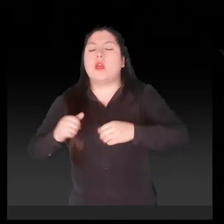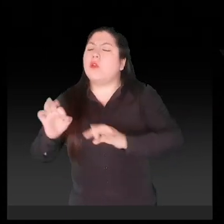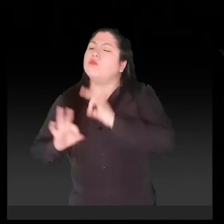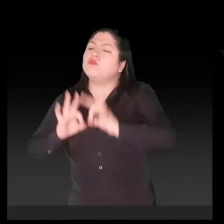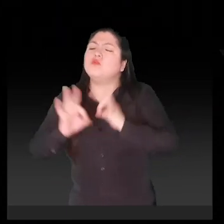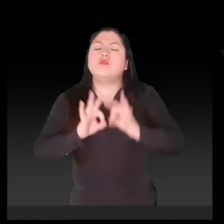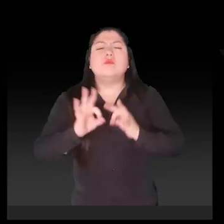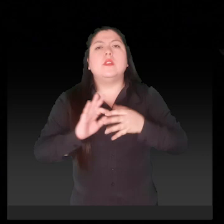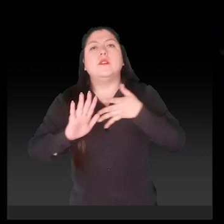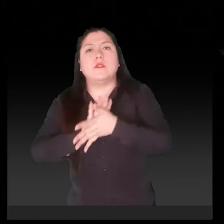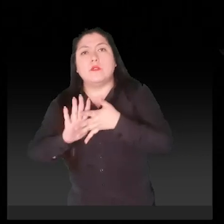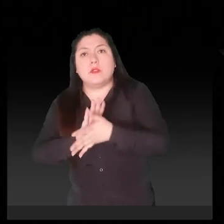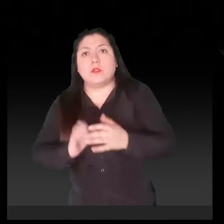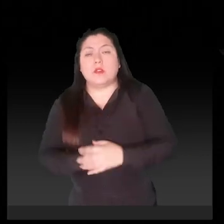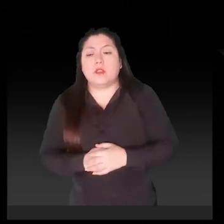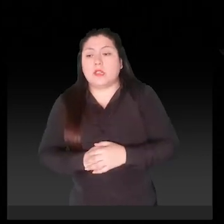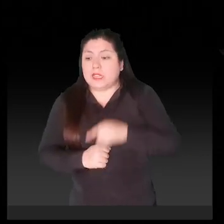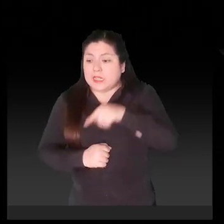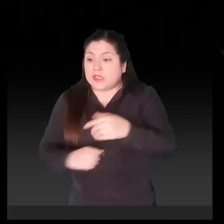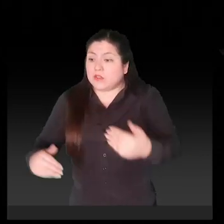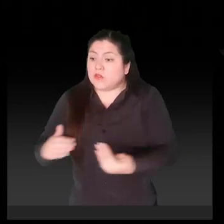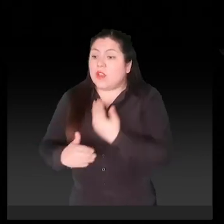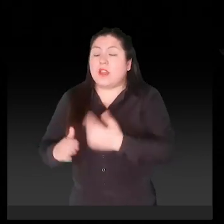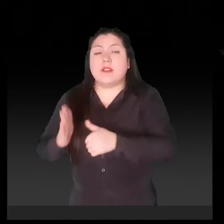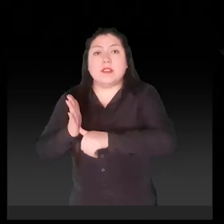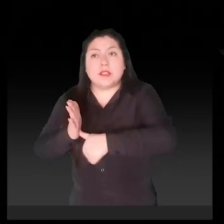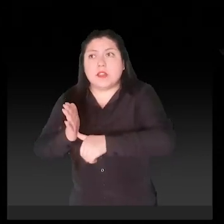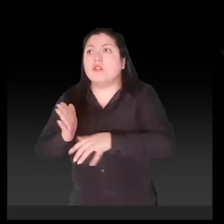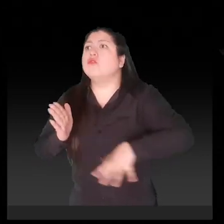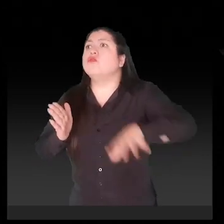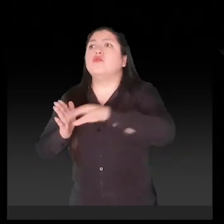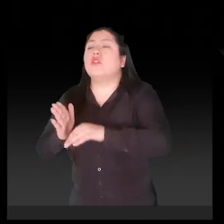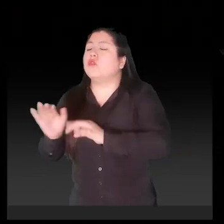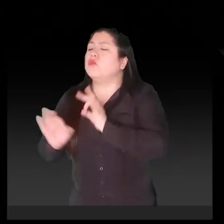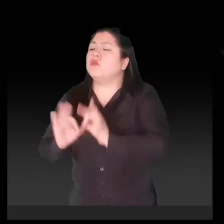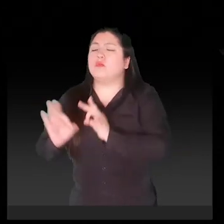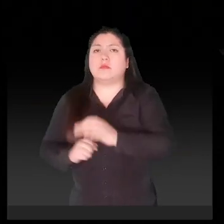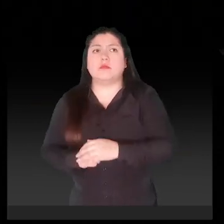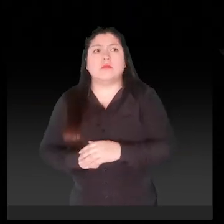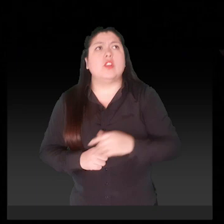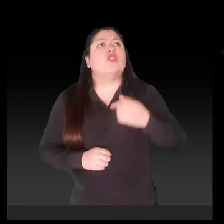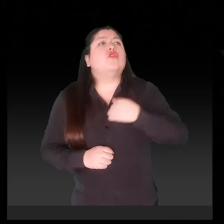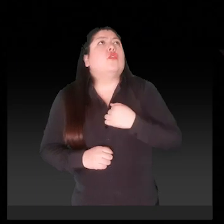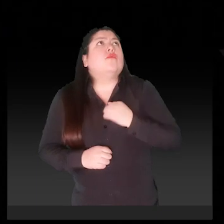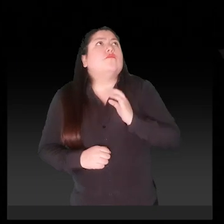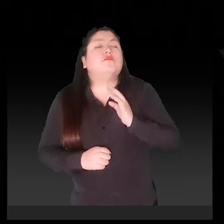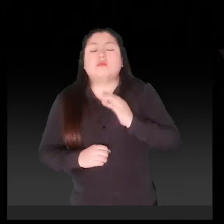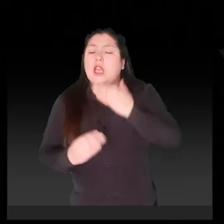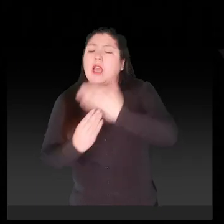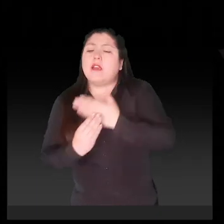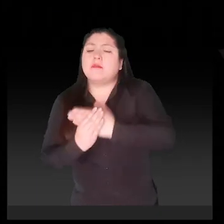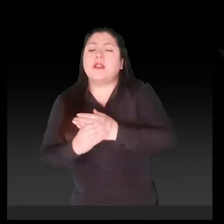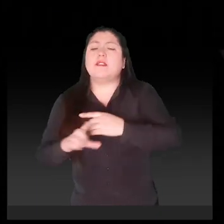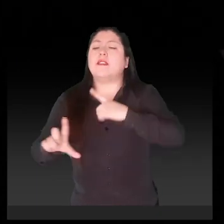esta nueva cédula los datos estarán protegidos. El ciudadano escogerá lo que quiera tener en la cédula, en la carpeta digital